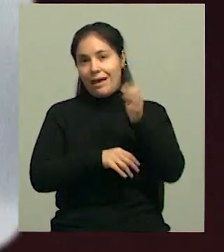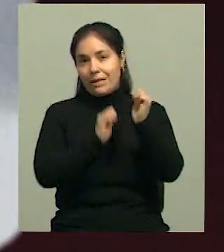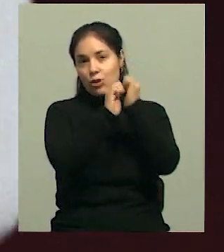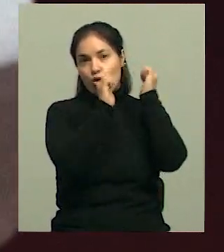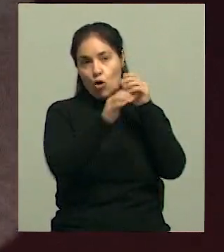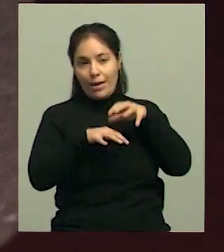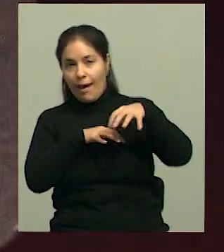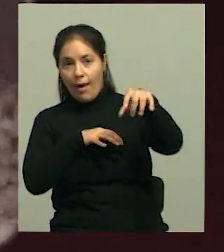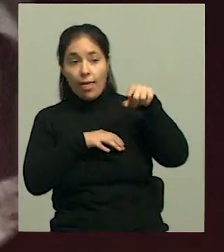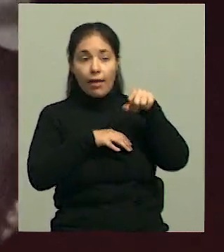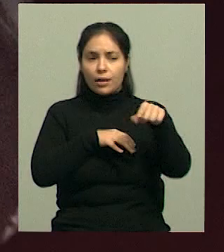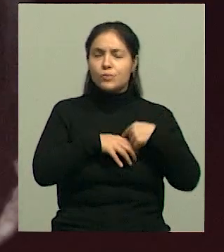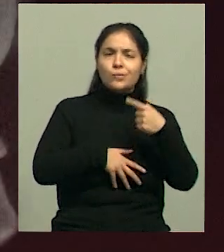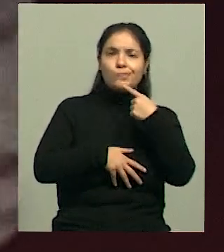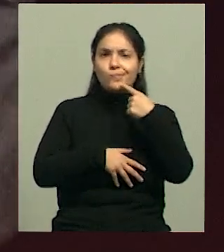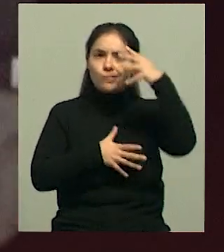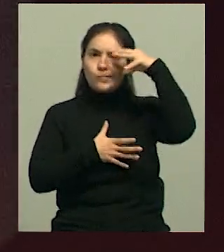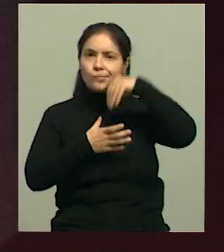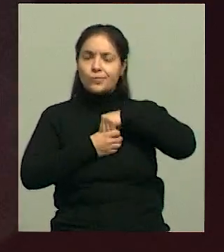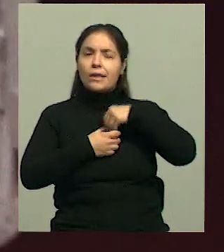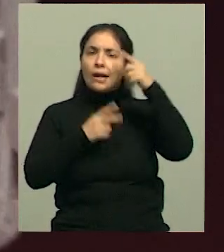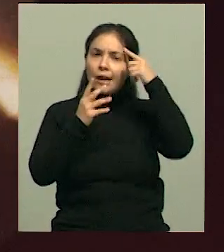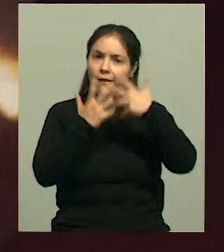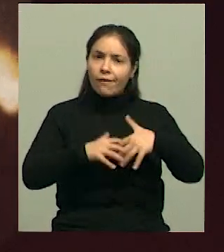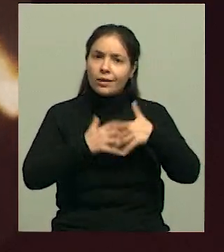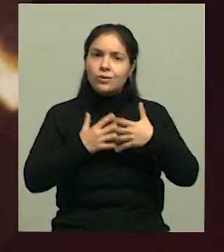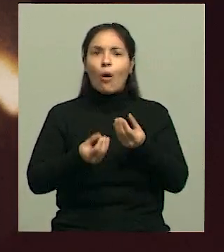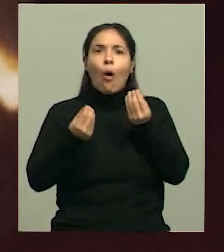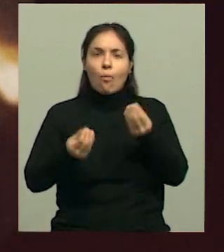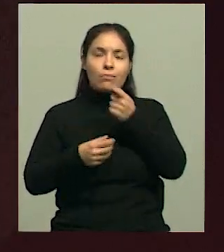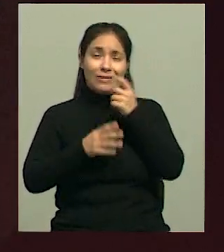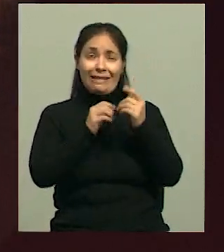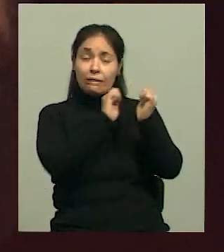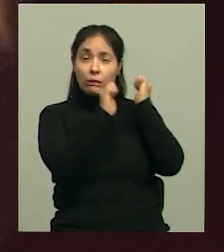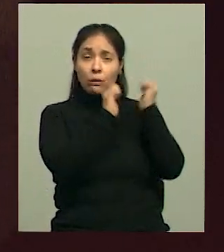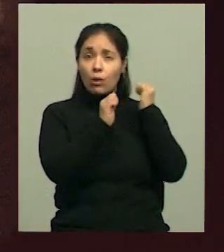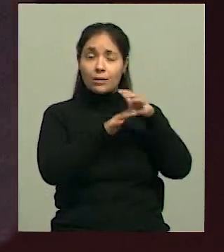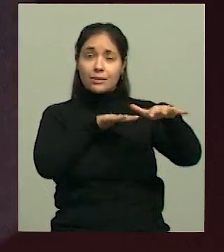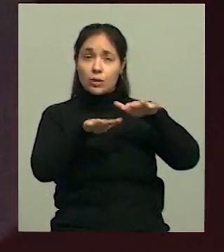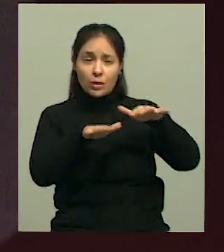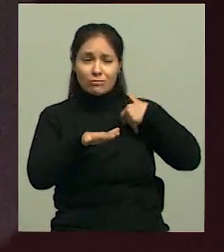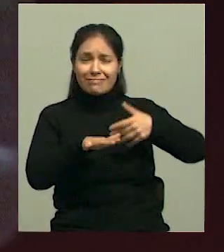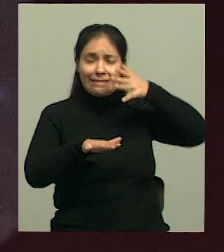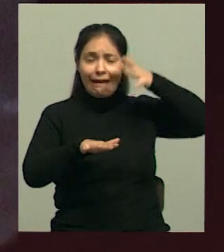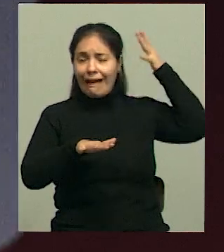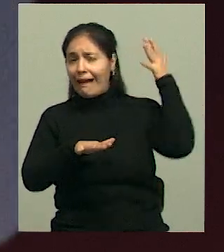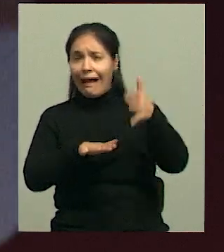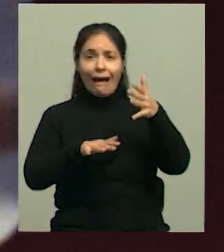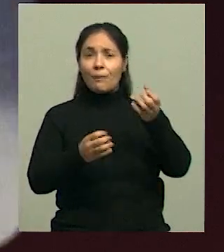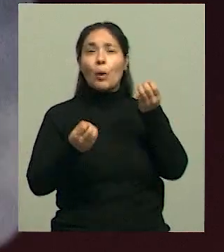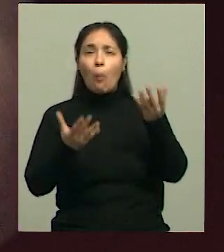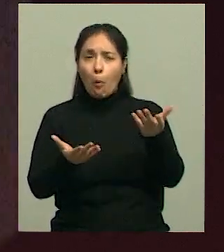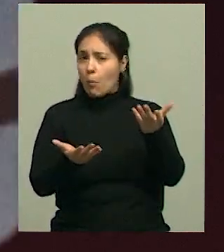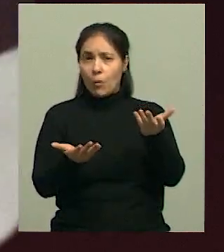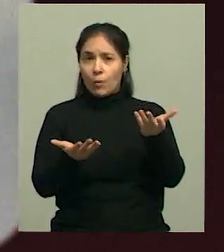historiadores, se preguntaban cómo puede ser que el hombre haya llegado a cometer tales atrocidades,